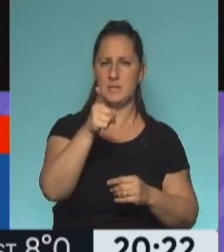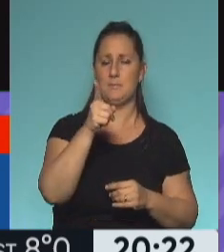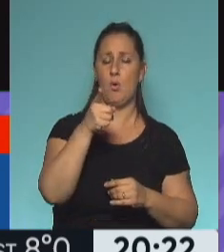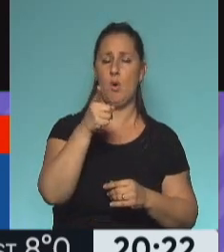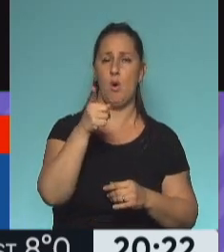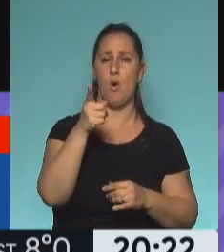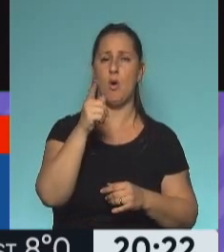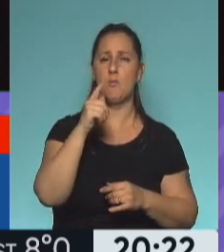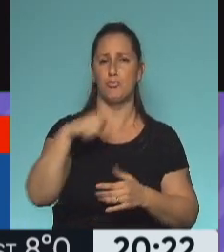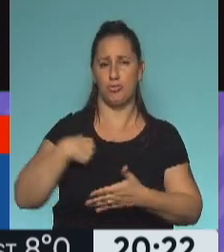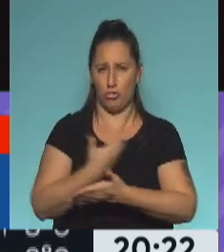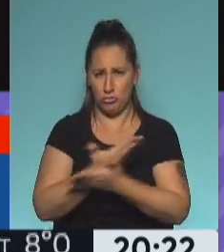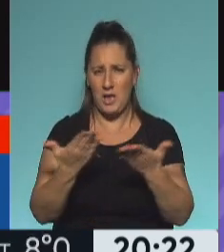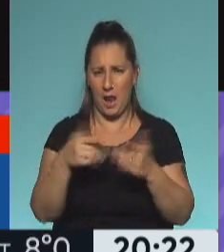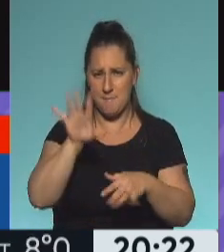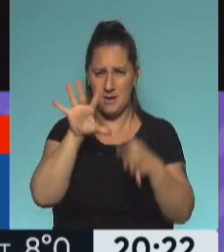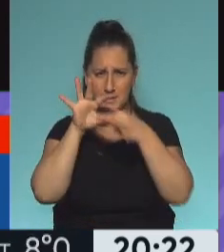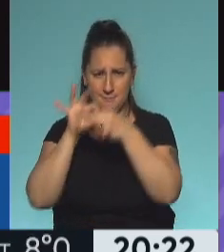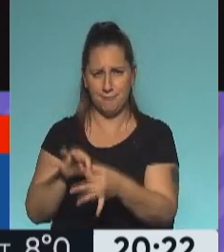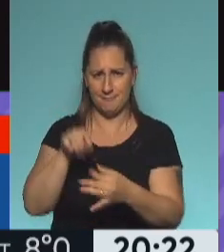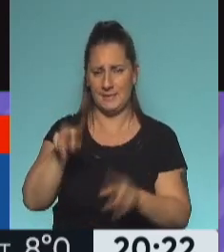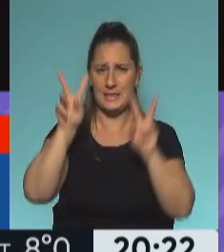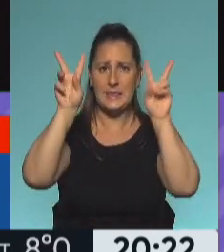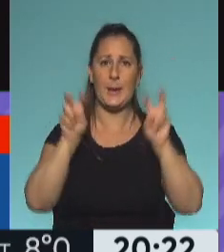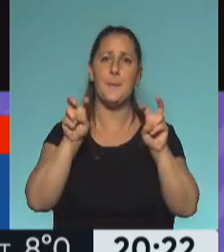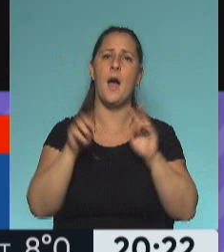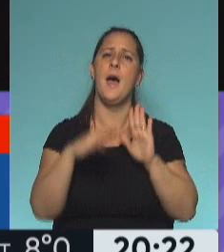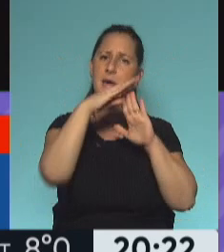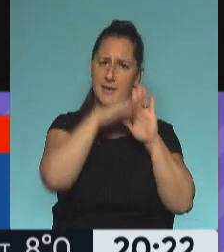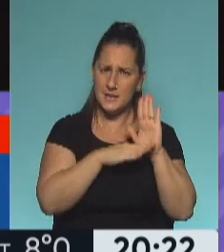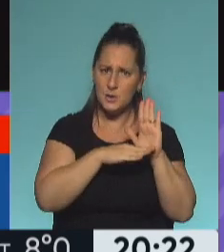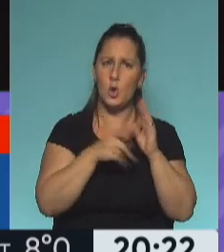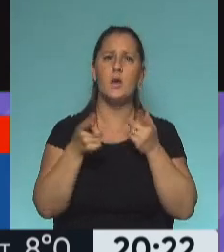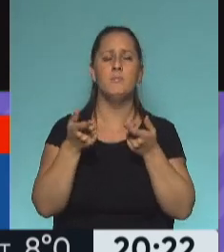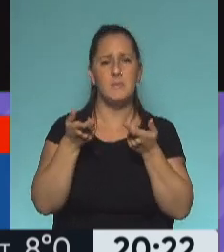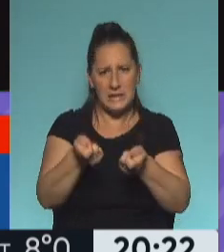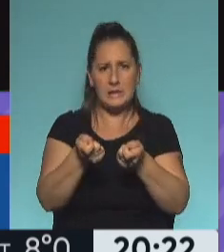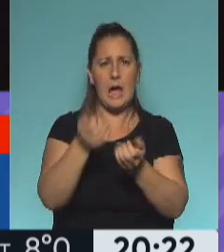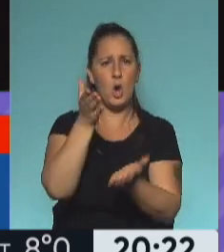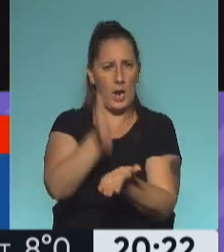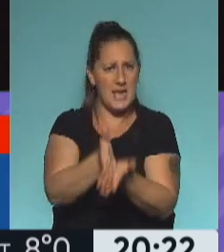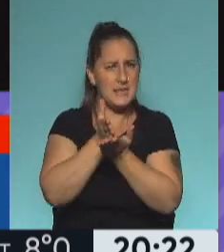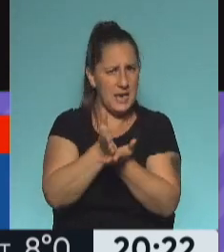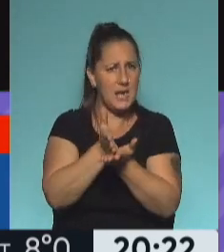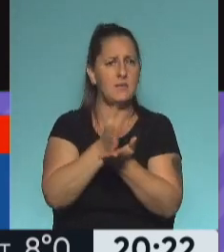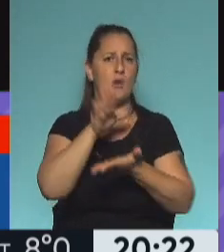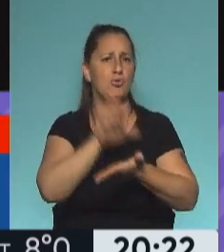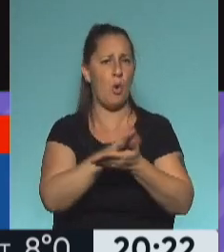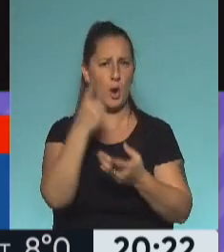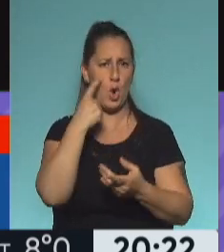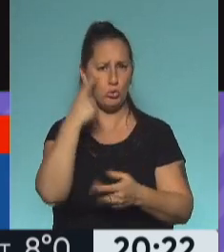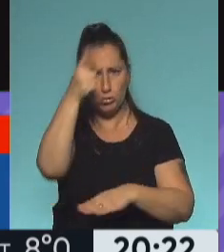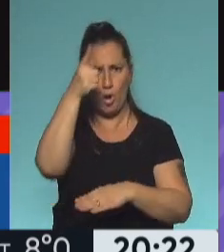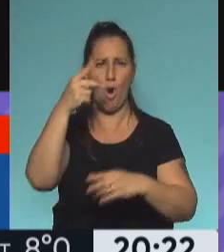que ver más con la sociología que con otra cosa, ¿no? Más allá de que las restricciones intentaron ser estrictas en materia de controles, en